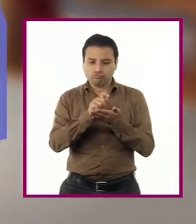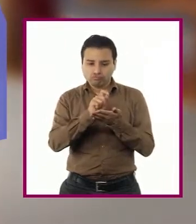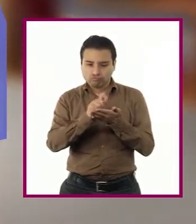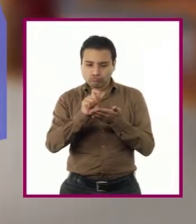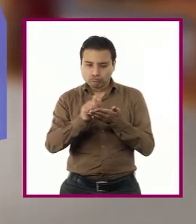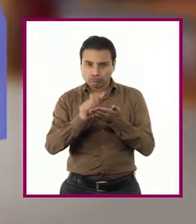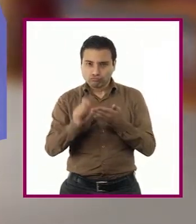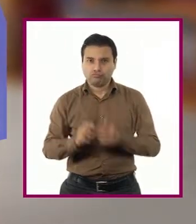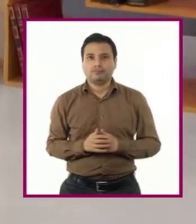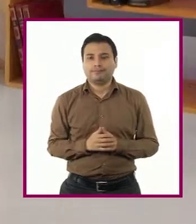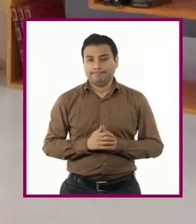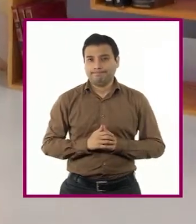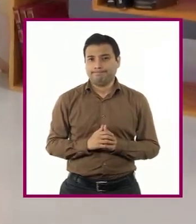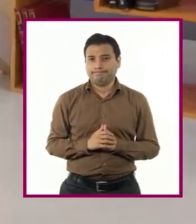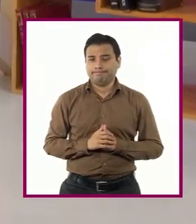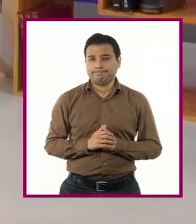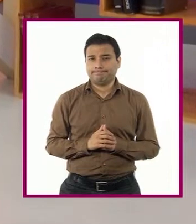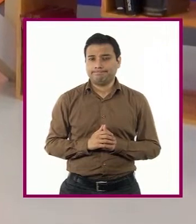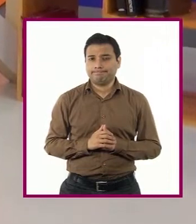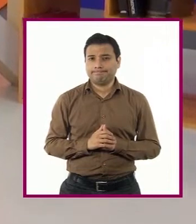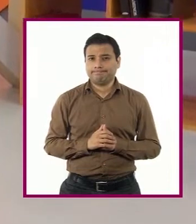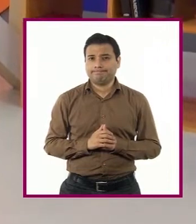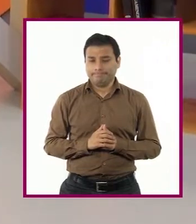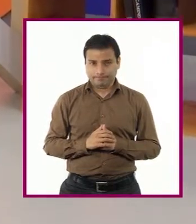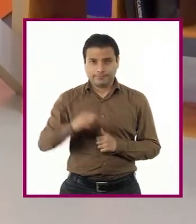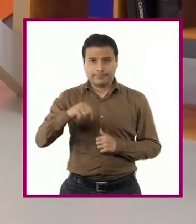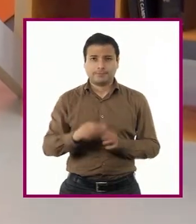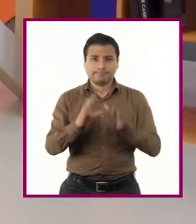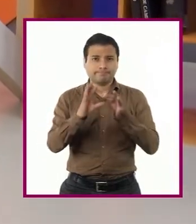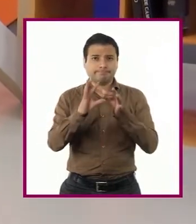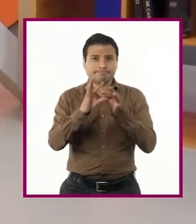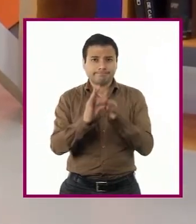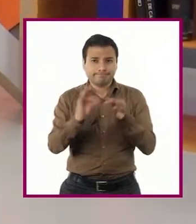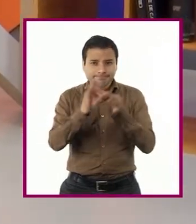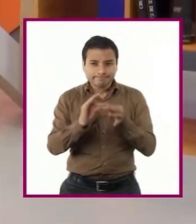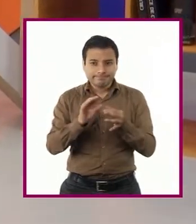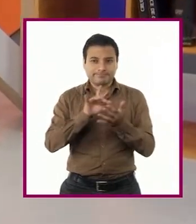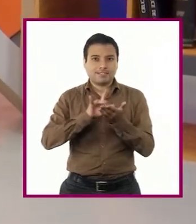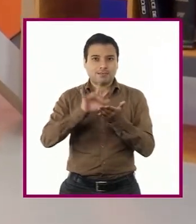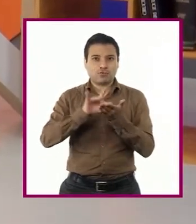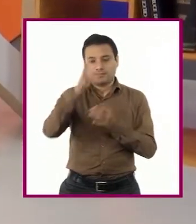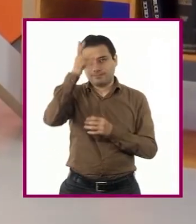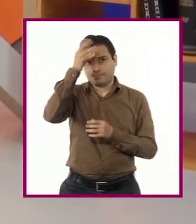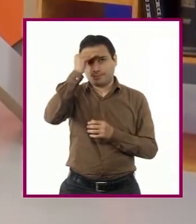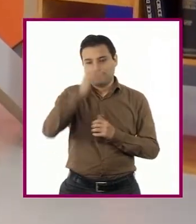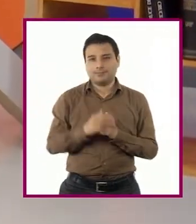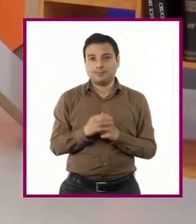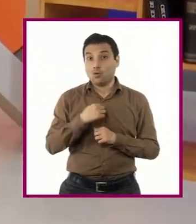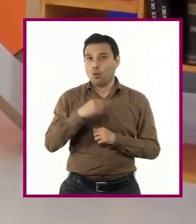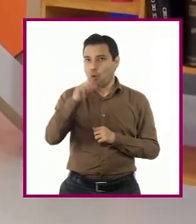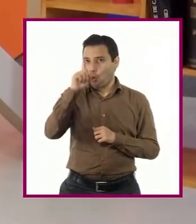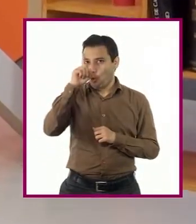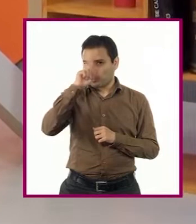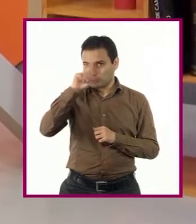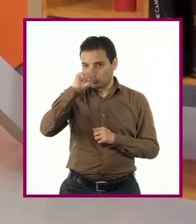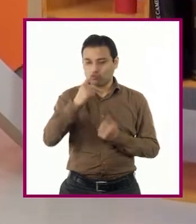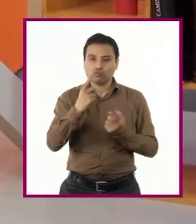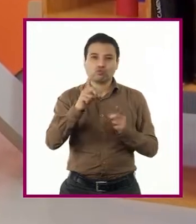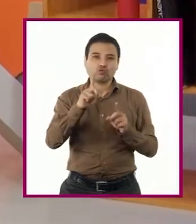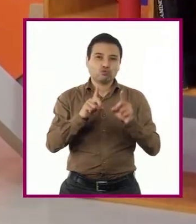mano su libro de texto. Recuerden que todo lo que vean es para reforzar su conocimiento, así que les recomiendo llevar un registro de las